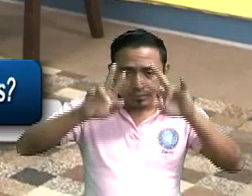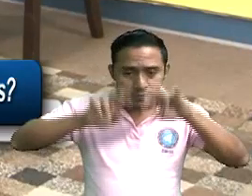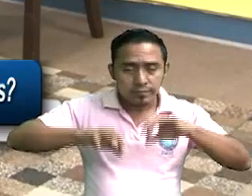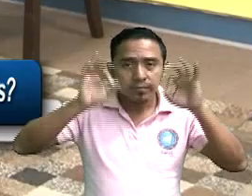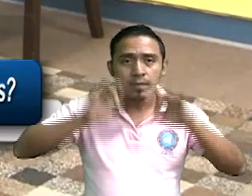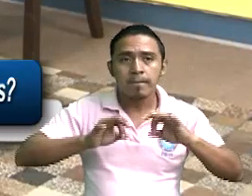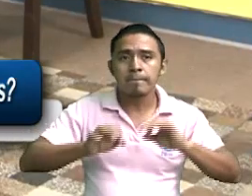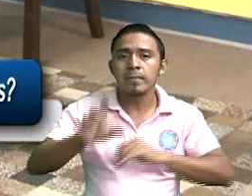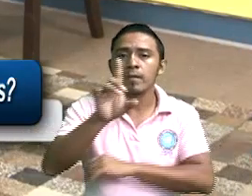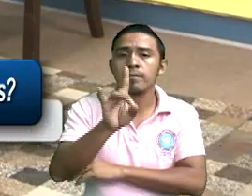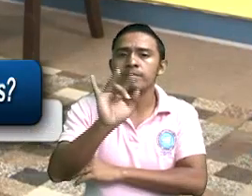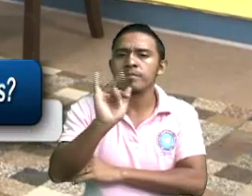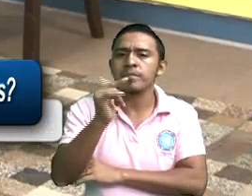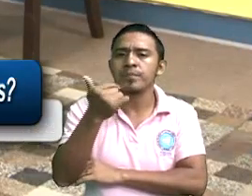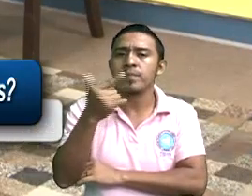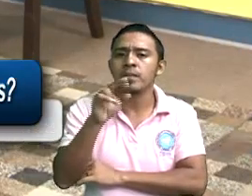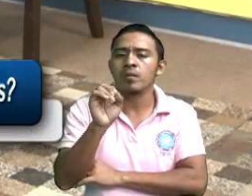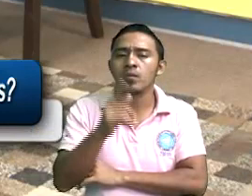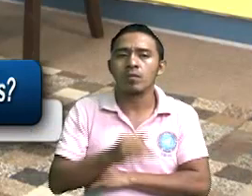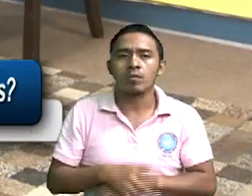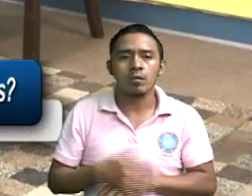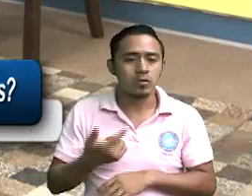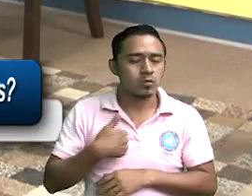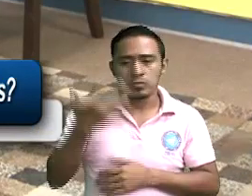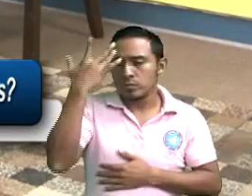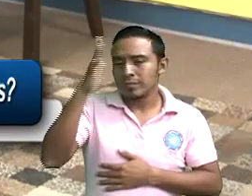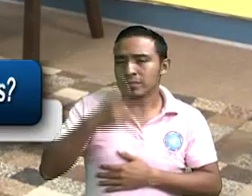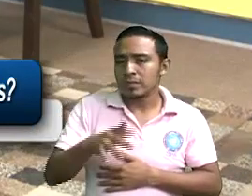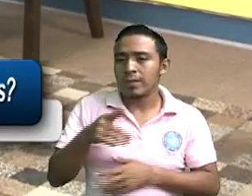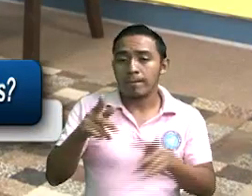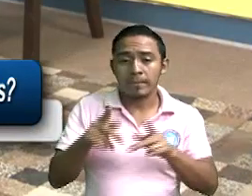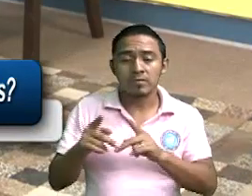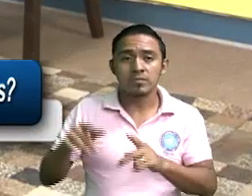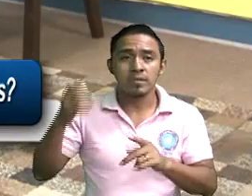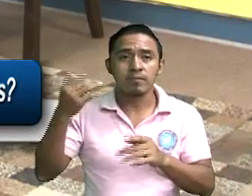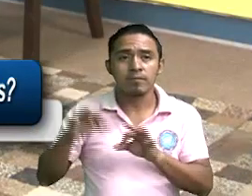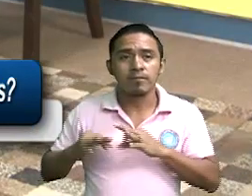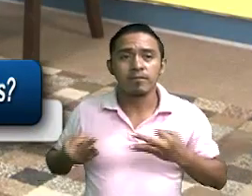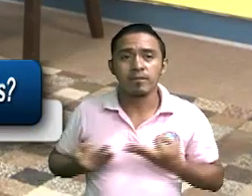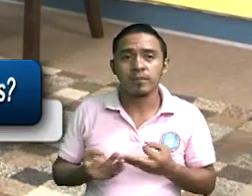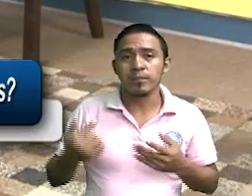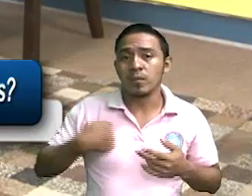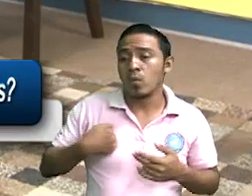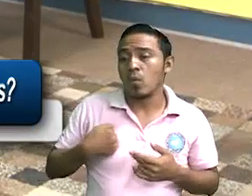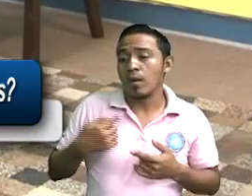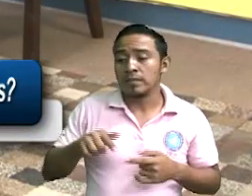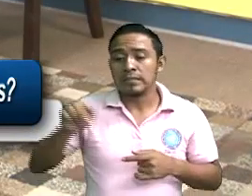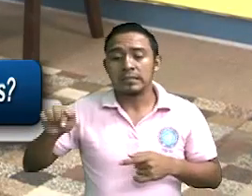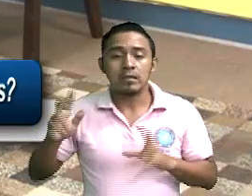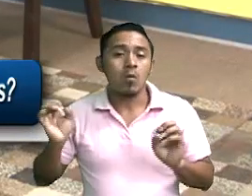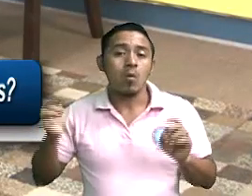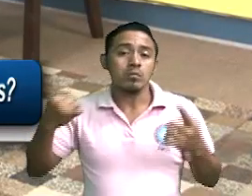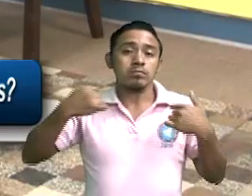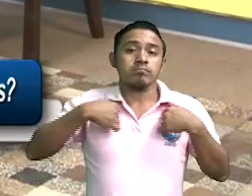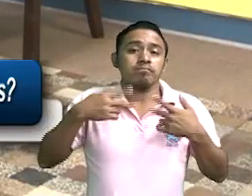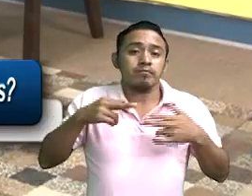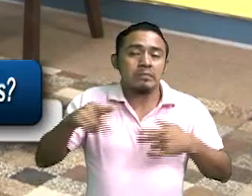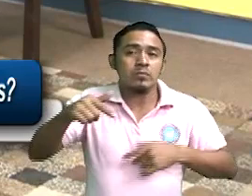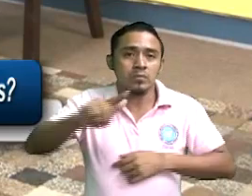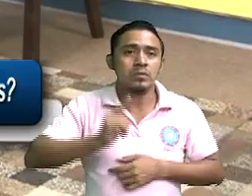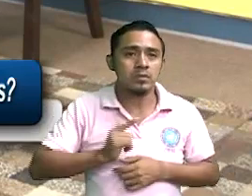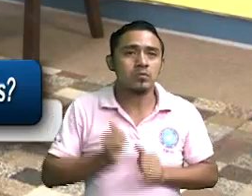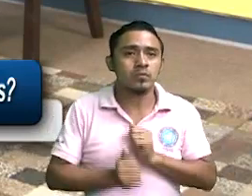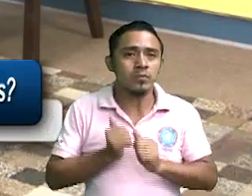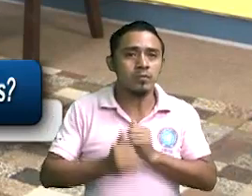tratamiento. Ahora, ¿cómo saber cuando un familiar o uno mismo está padeciendo una de las